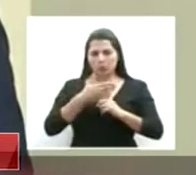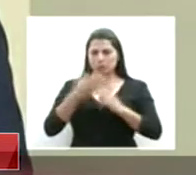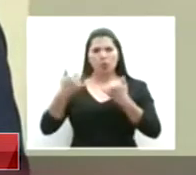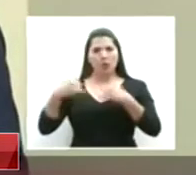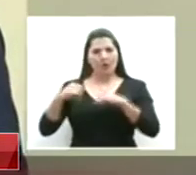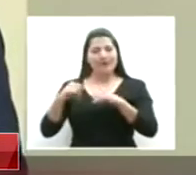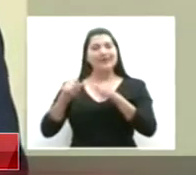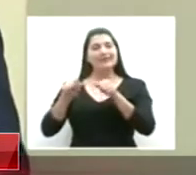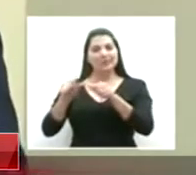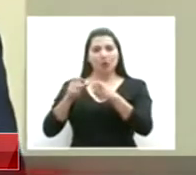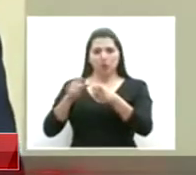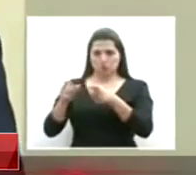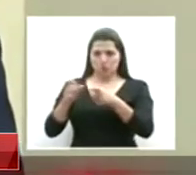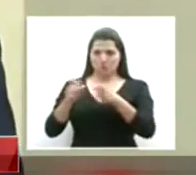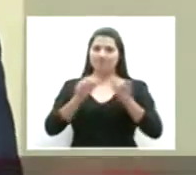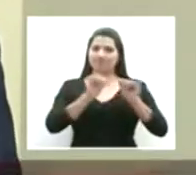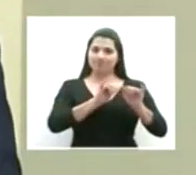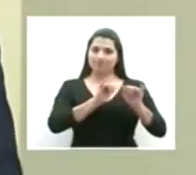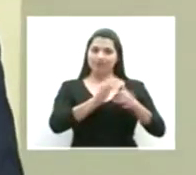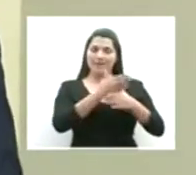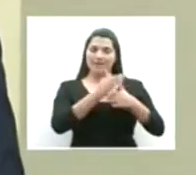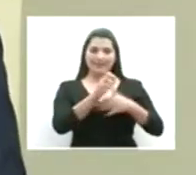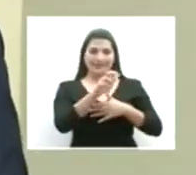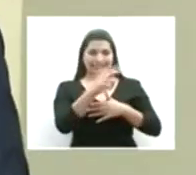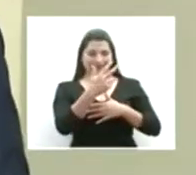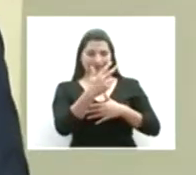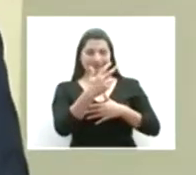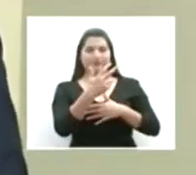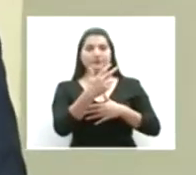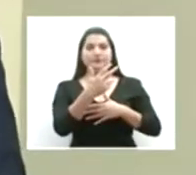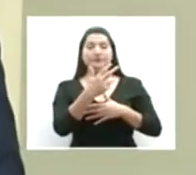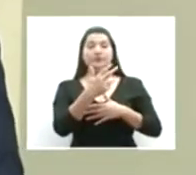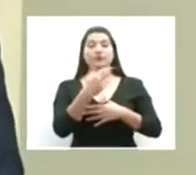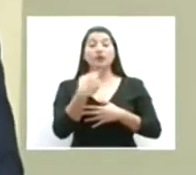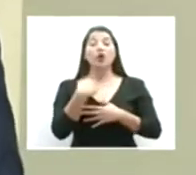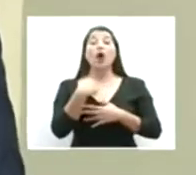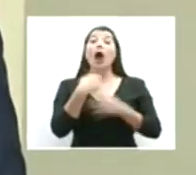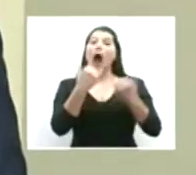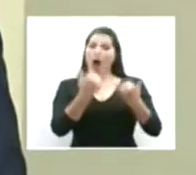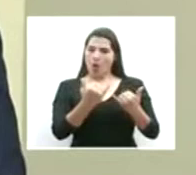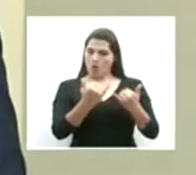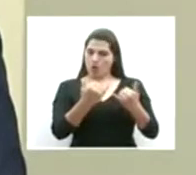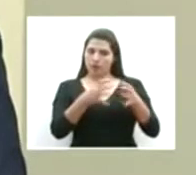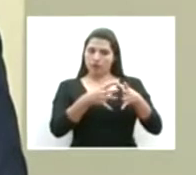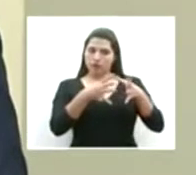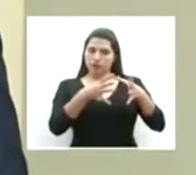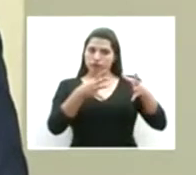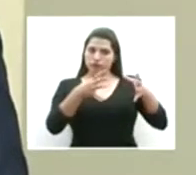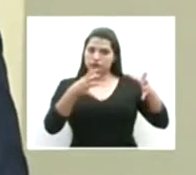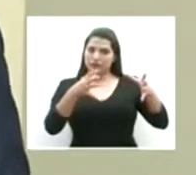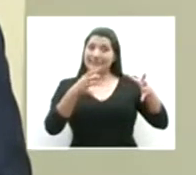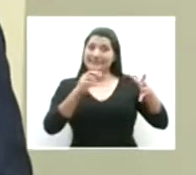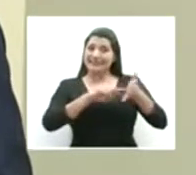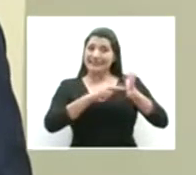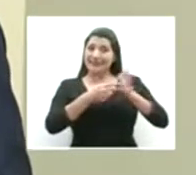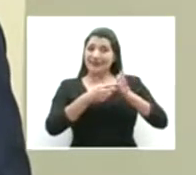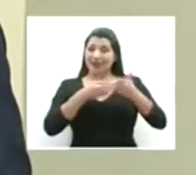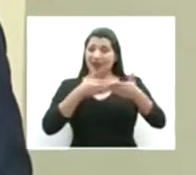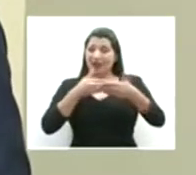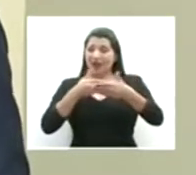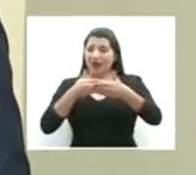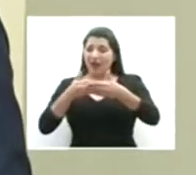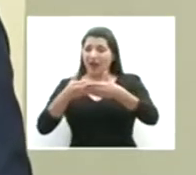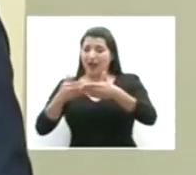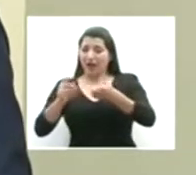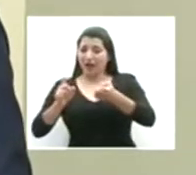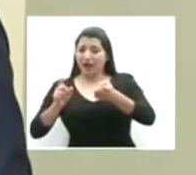casos, y como hemos venido comportando en esta segunda ola, está acercando más la posibilidad de una transmisión comunitaria. Y por eso tenemos